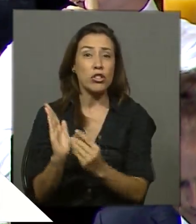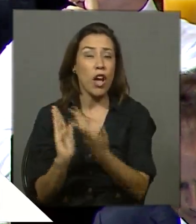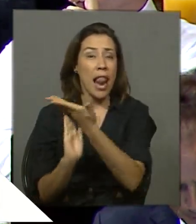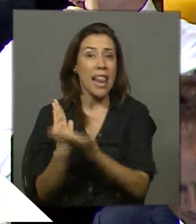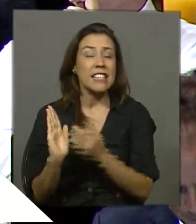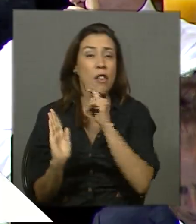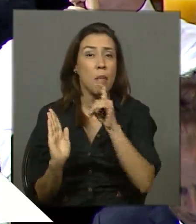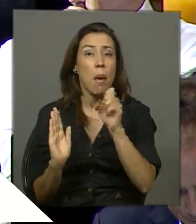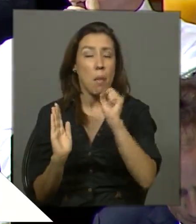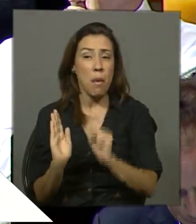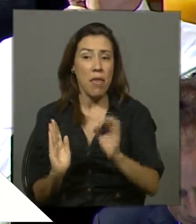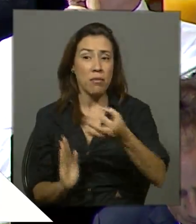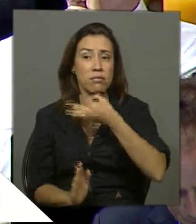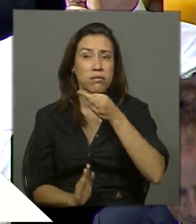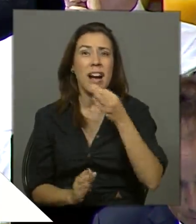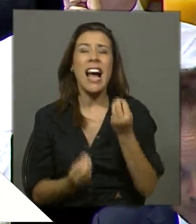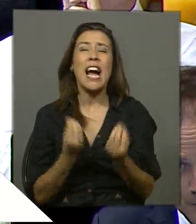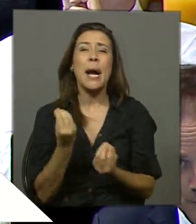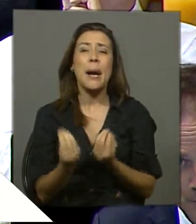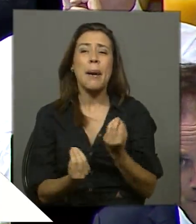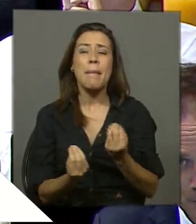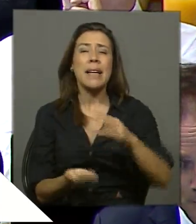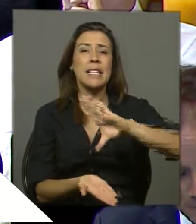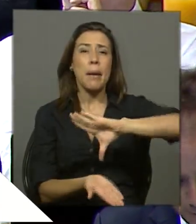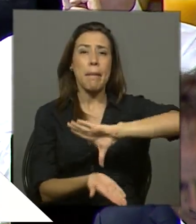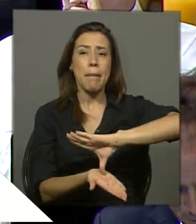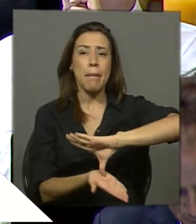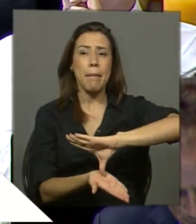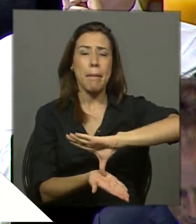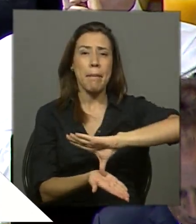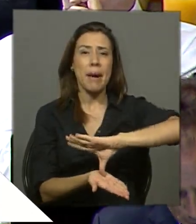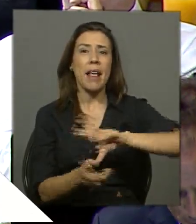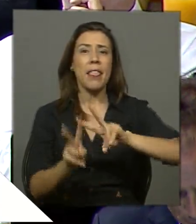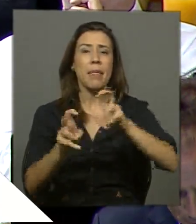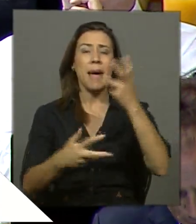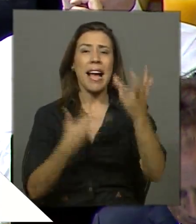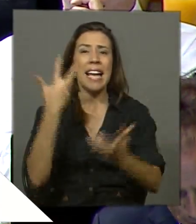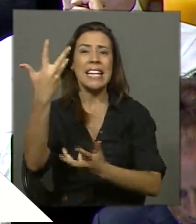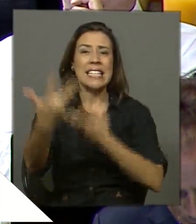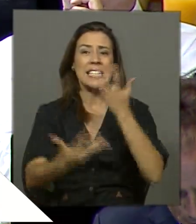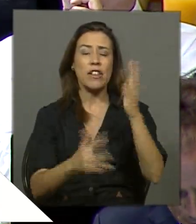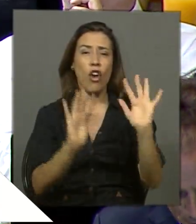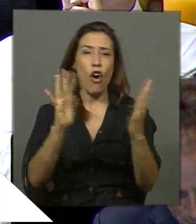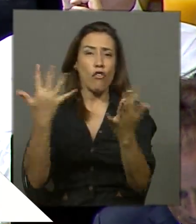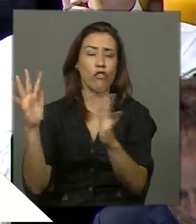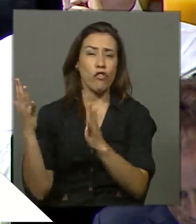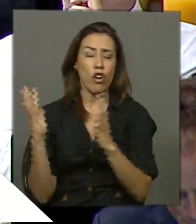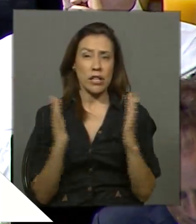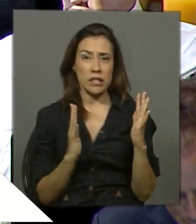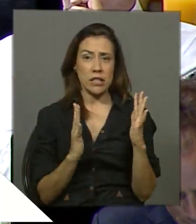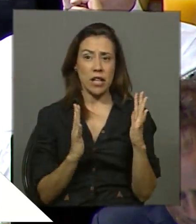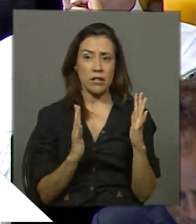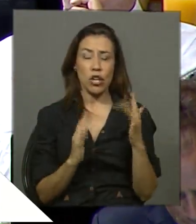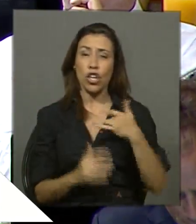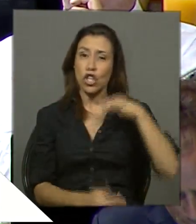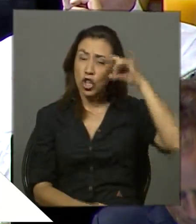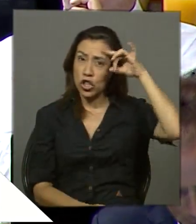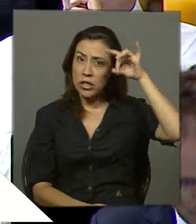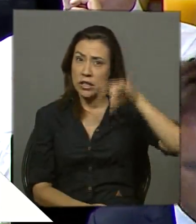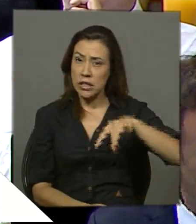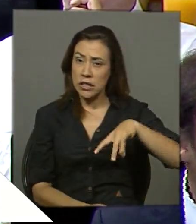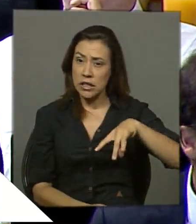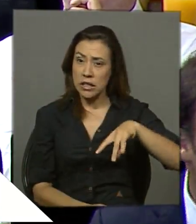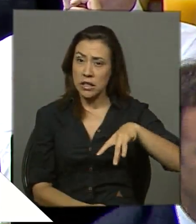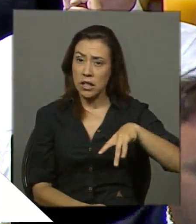poder hablar ministro de lo que ocurre en el país de los incendios forestales silencio por favor Sé